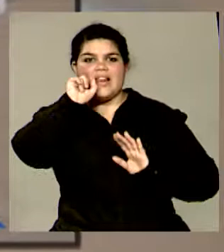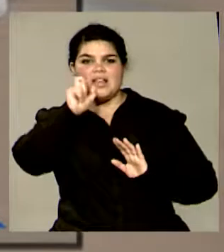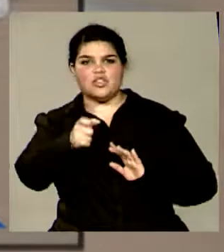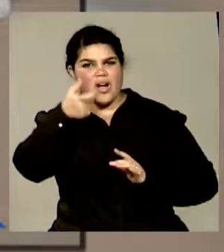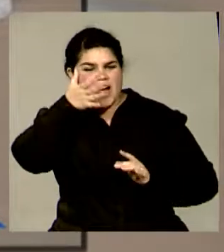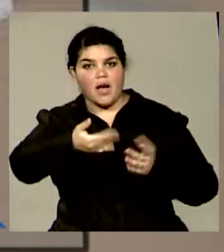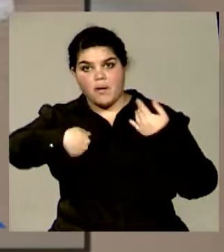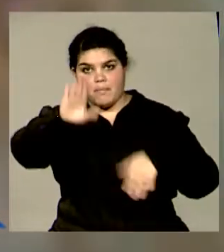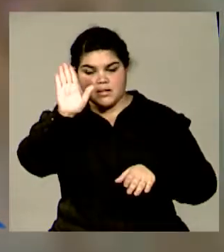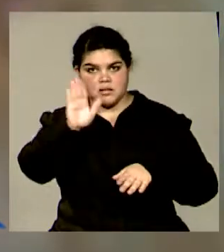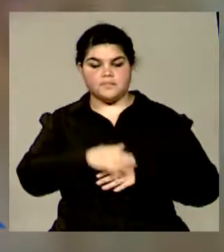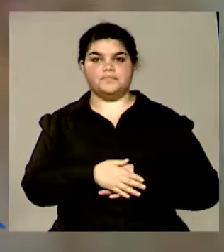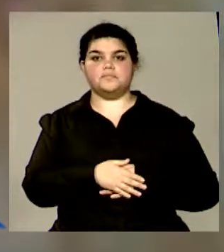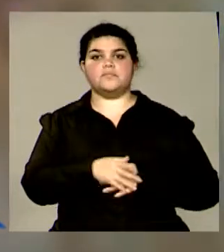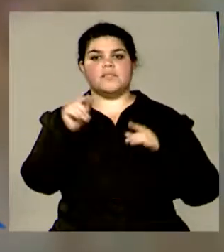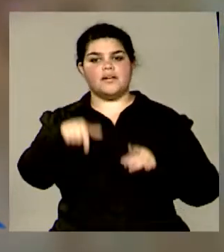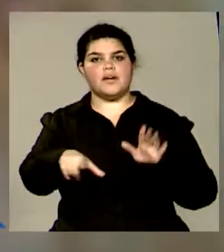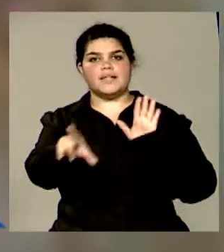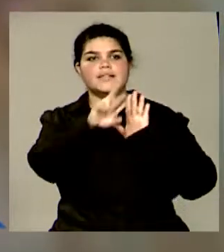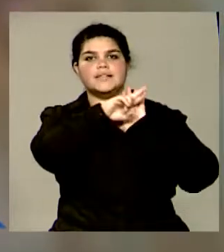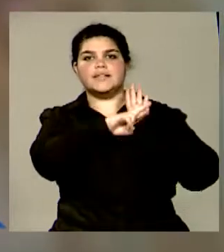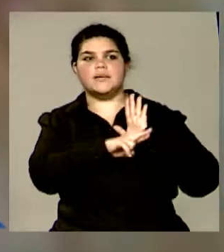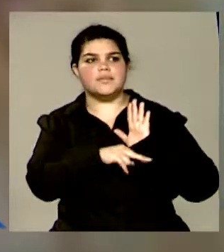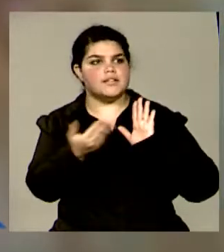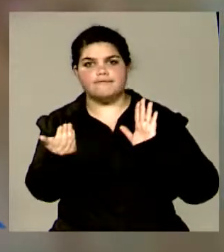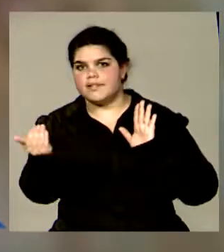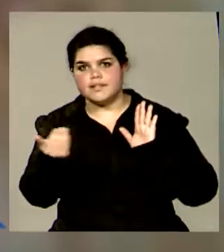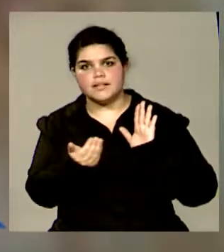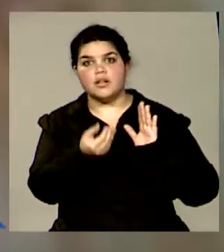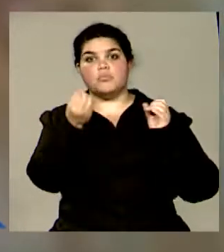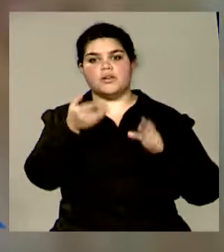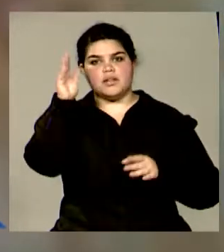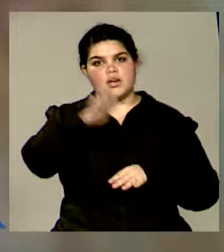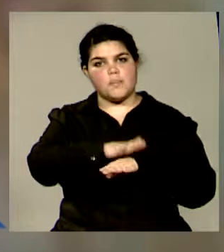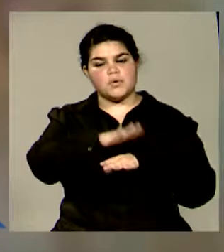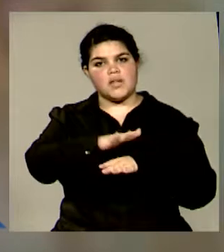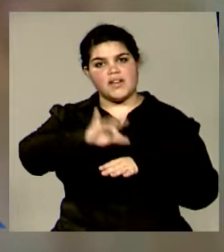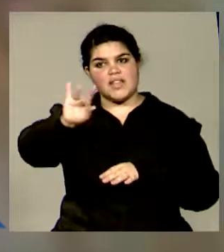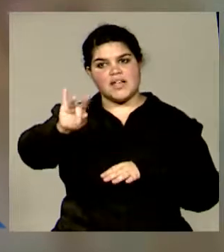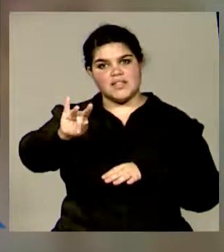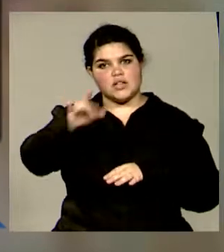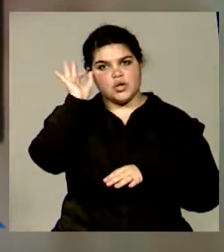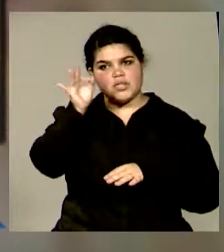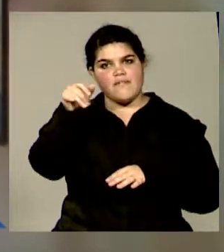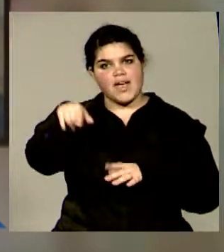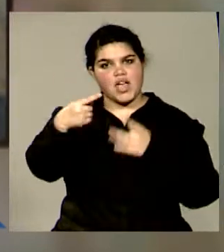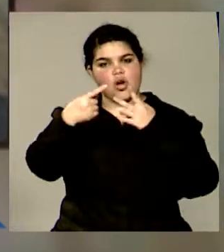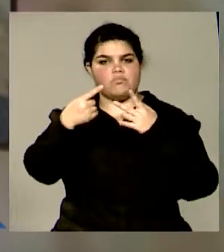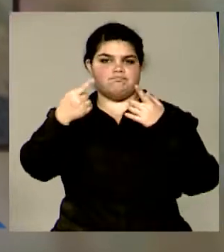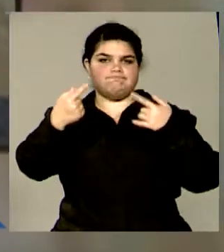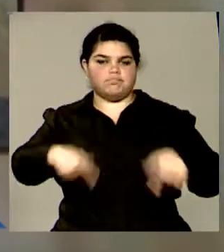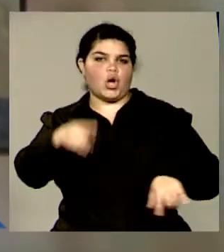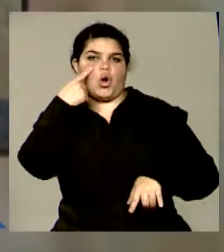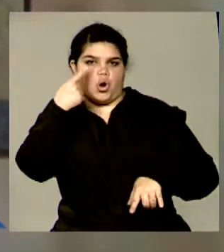viendo cómo reglamentar esto, porque lo que dicen desde las autoridades del casino es que ellos tienen el conocimiento técnico, pero